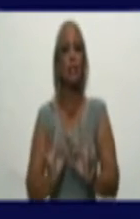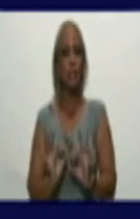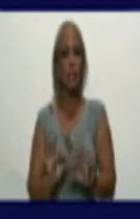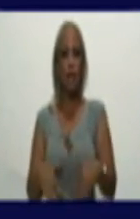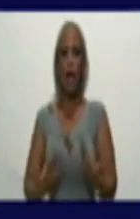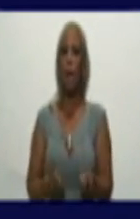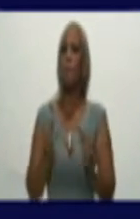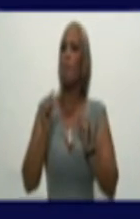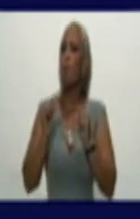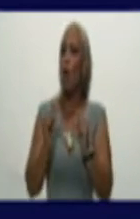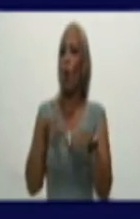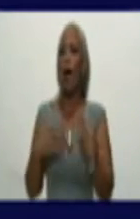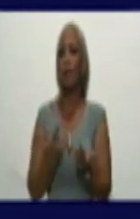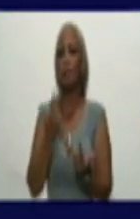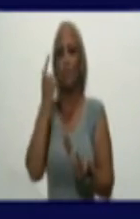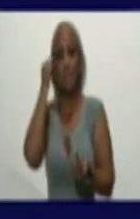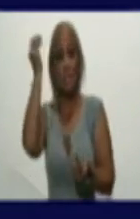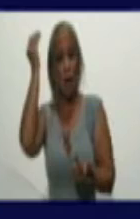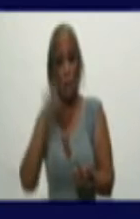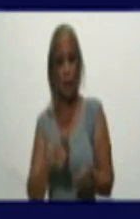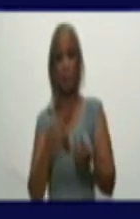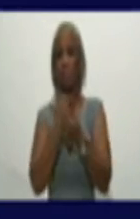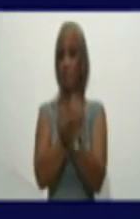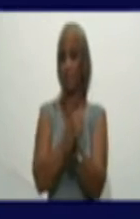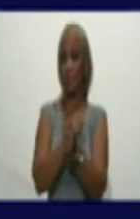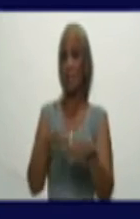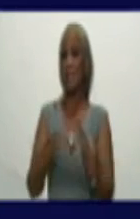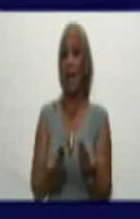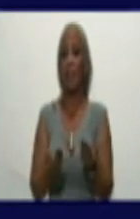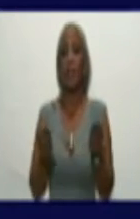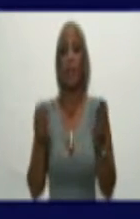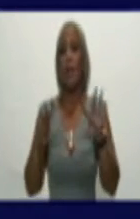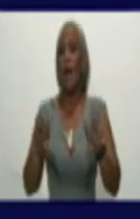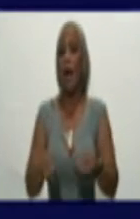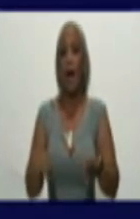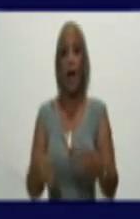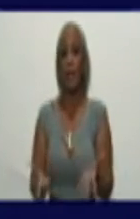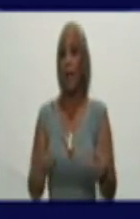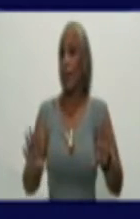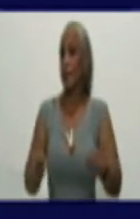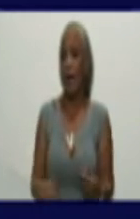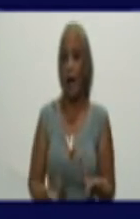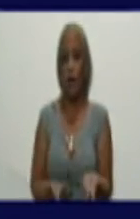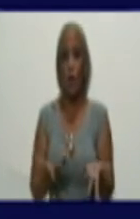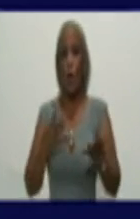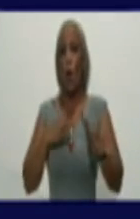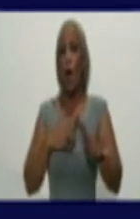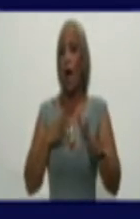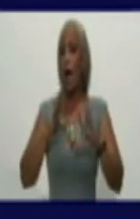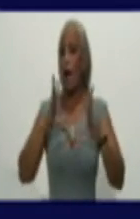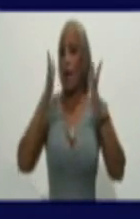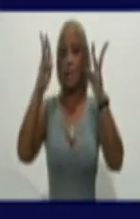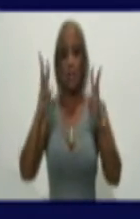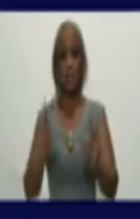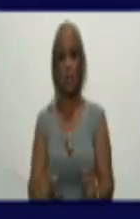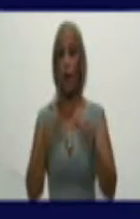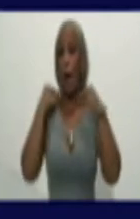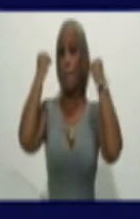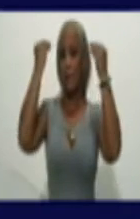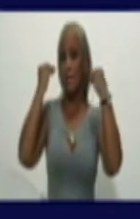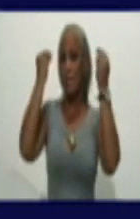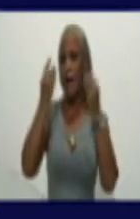poco de percepción del riesgo, un poco de ya adaptarnos, acomodarnos a las cifras, a pensar